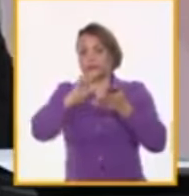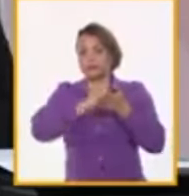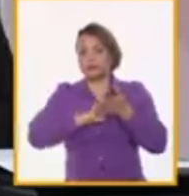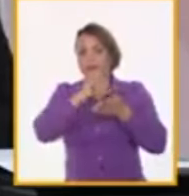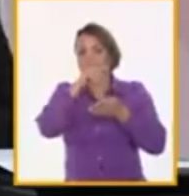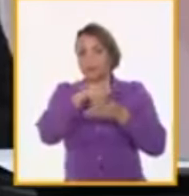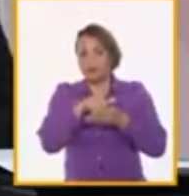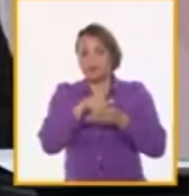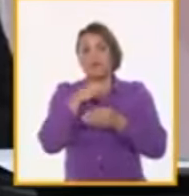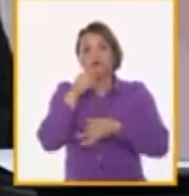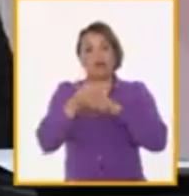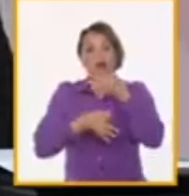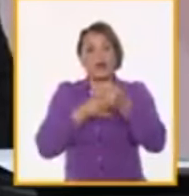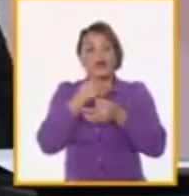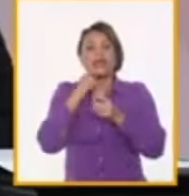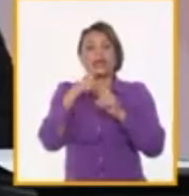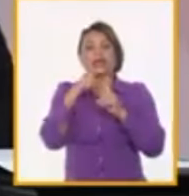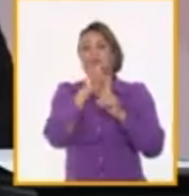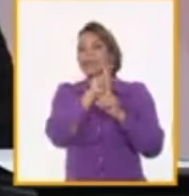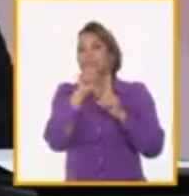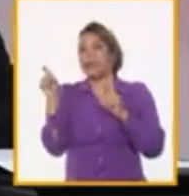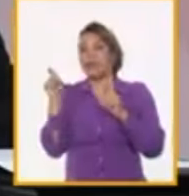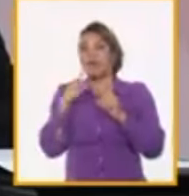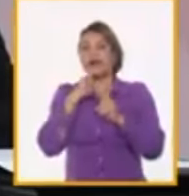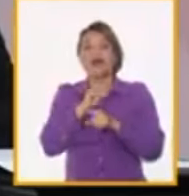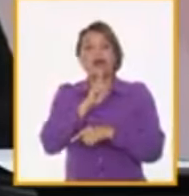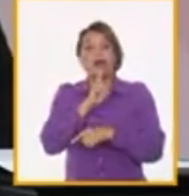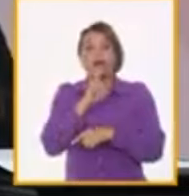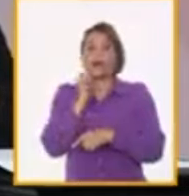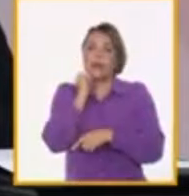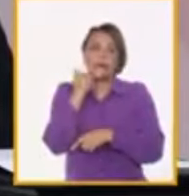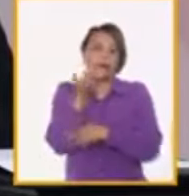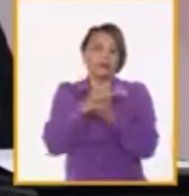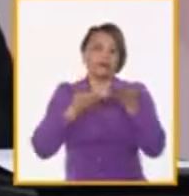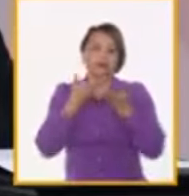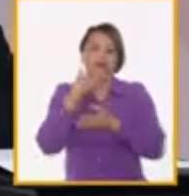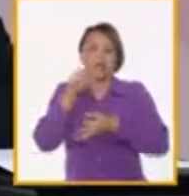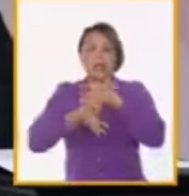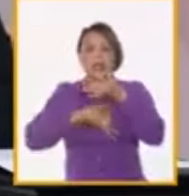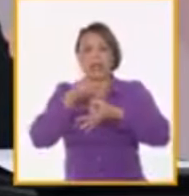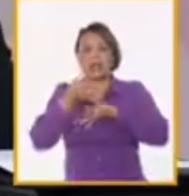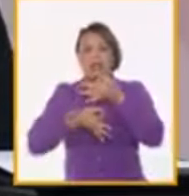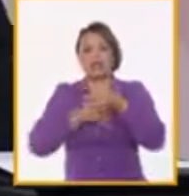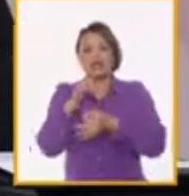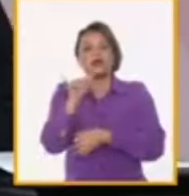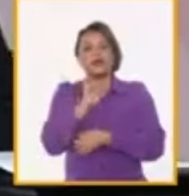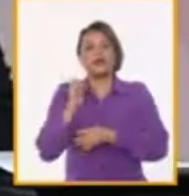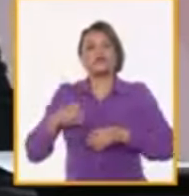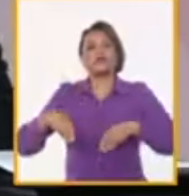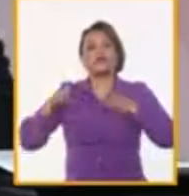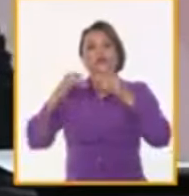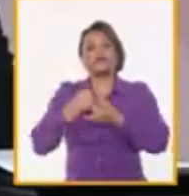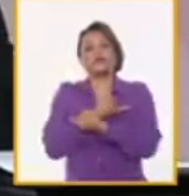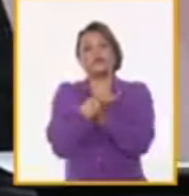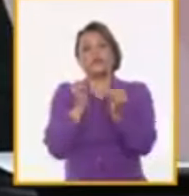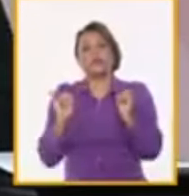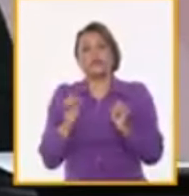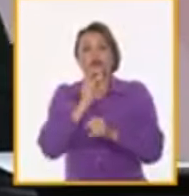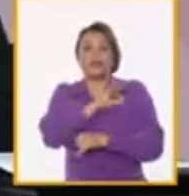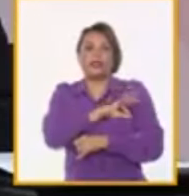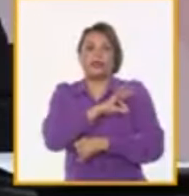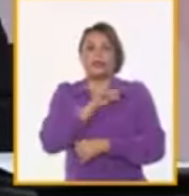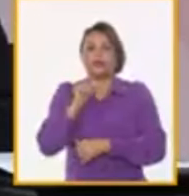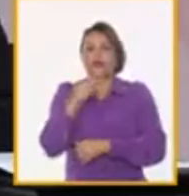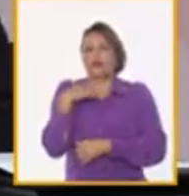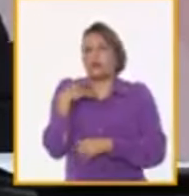tema del agua fue uno de los asuntos más debatidos y presentados. Llevó incluso a que el Instituto también diera información a los diputados sobre lo que